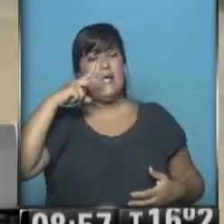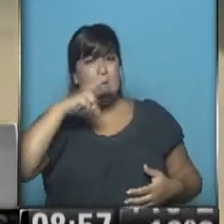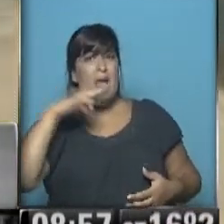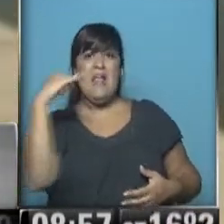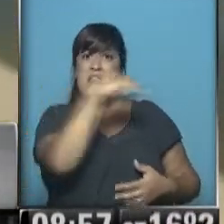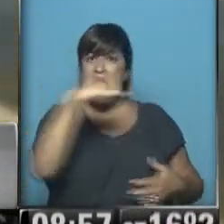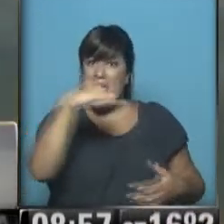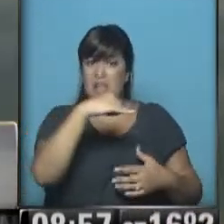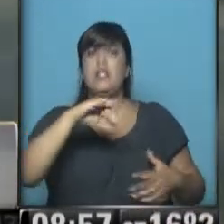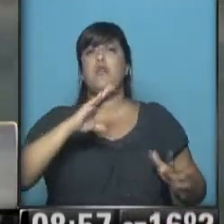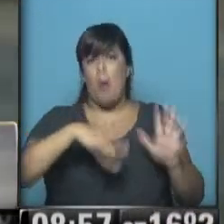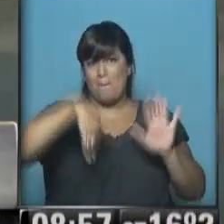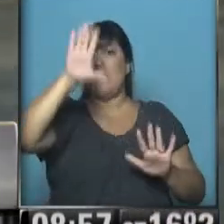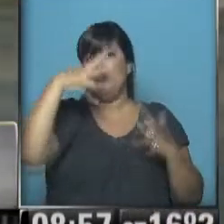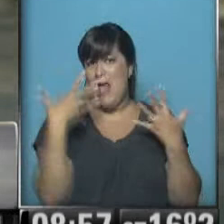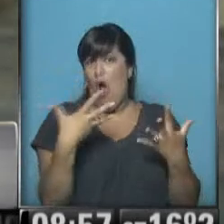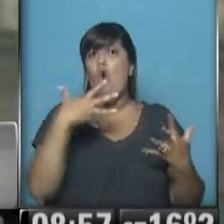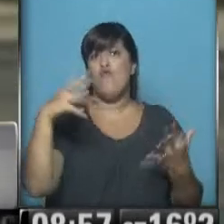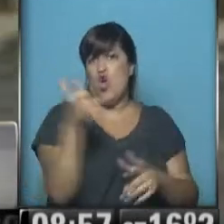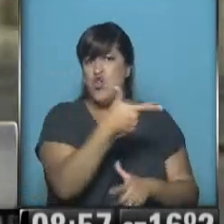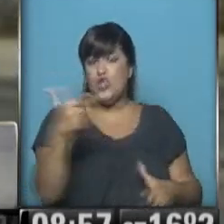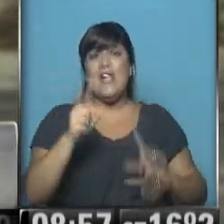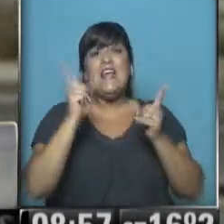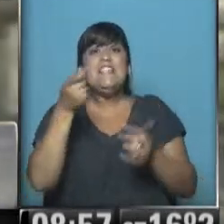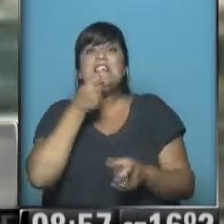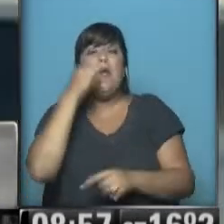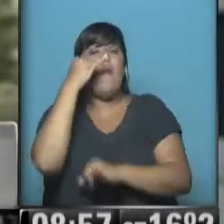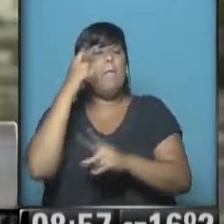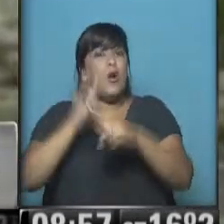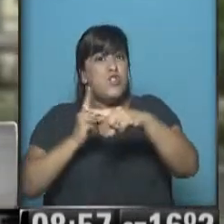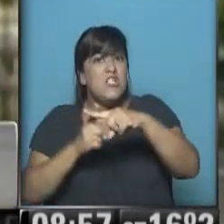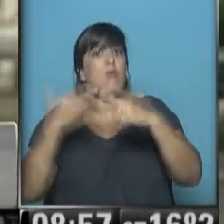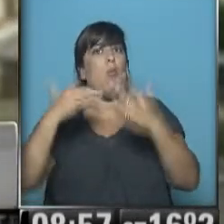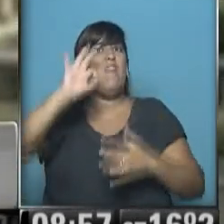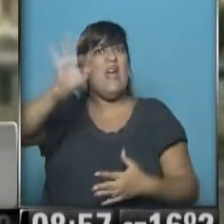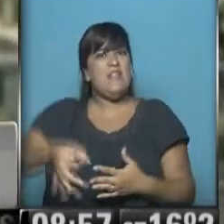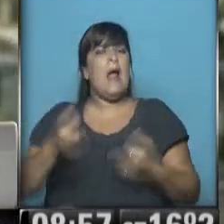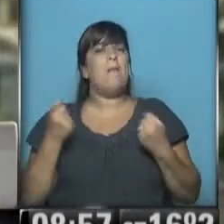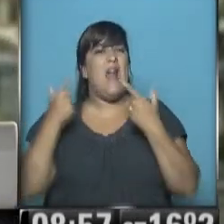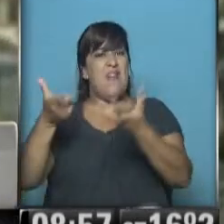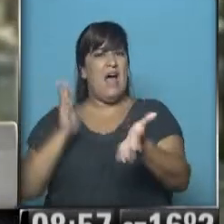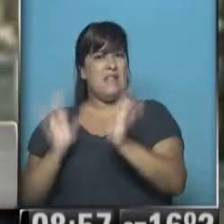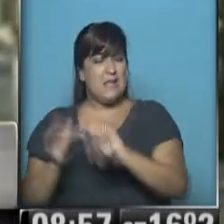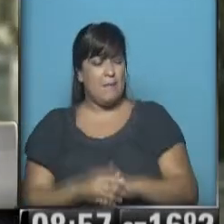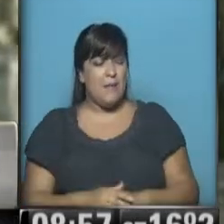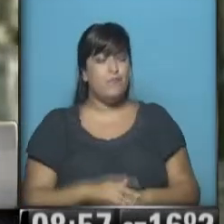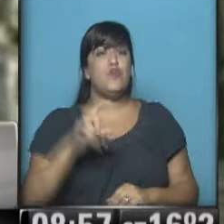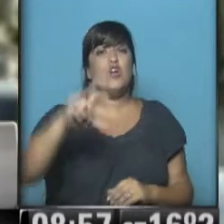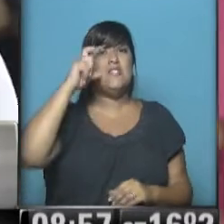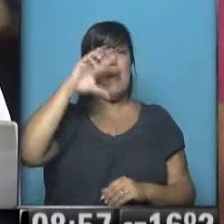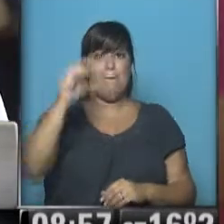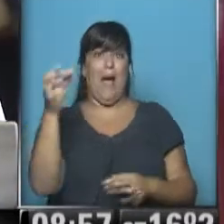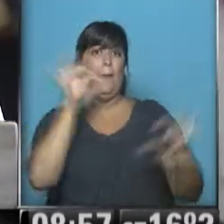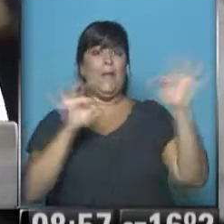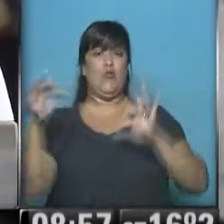va a ocurrir en la gran mayoría de los casos, y si es positivo, para enterarse a tiempo y poder recibir el tratamiento oportuno. Las cepas, los virus viajan con las personas,